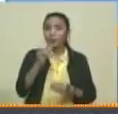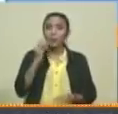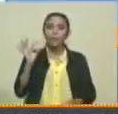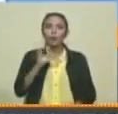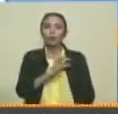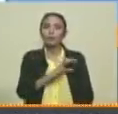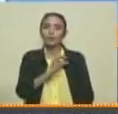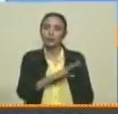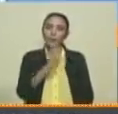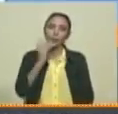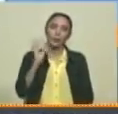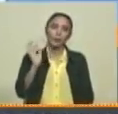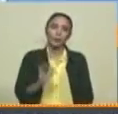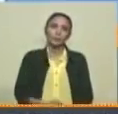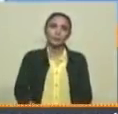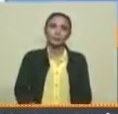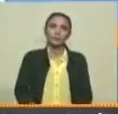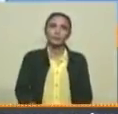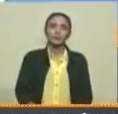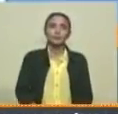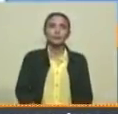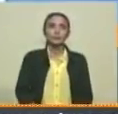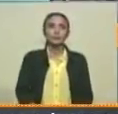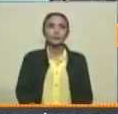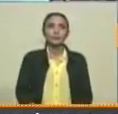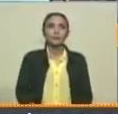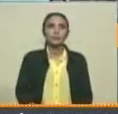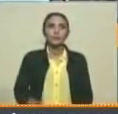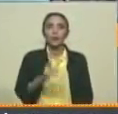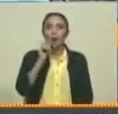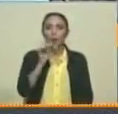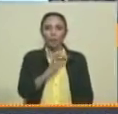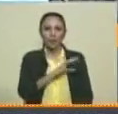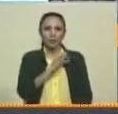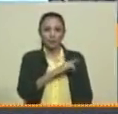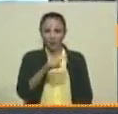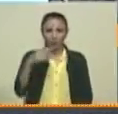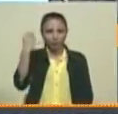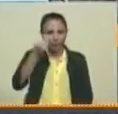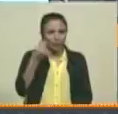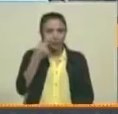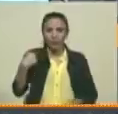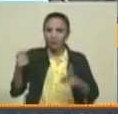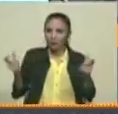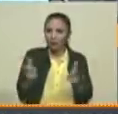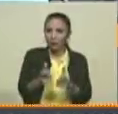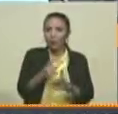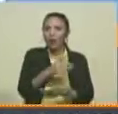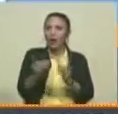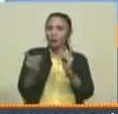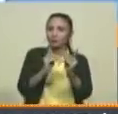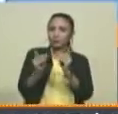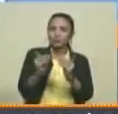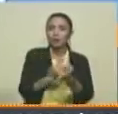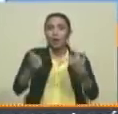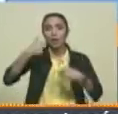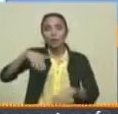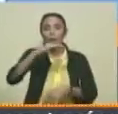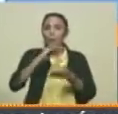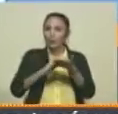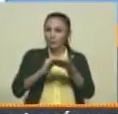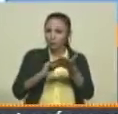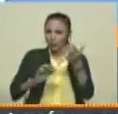Chile, el pinochetista Sebastián Piñera, ¿ustedes creen que se reúne a debatir con el pueblo las soluciones para el